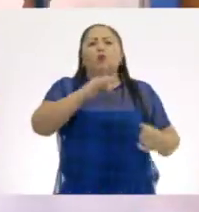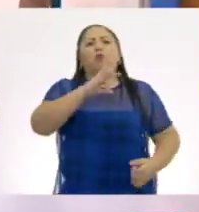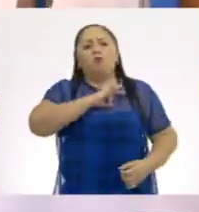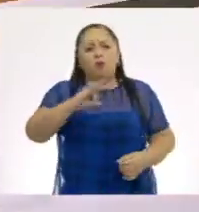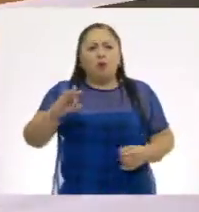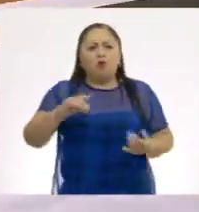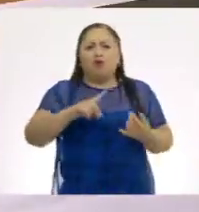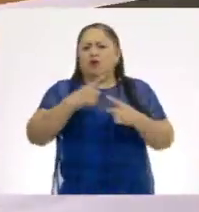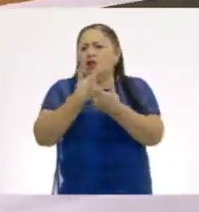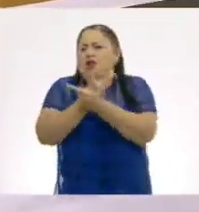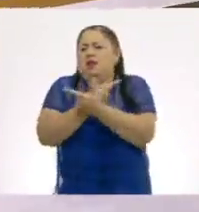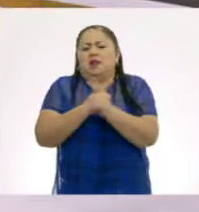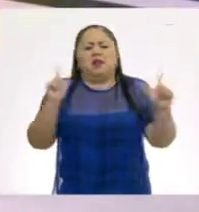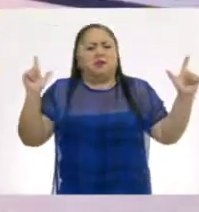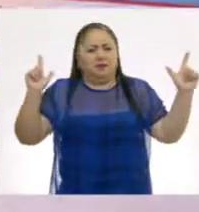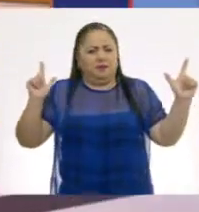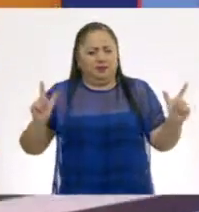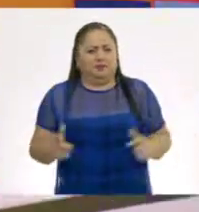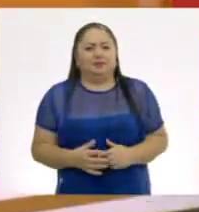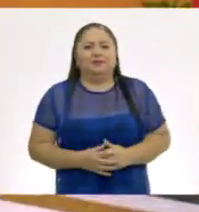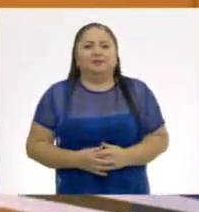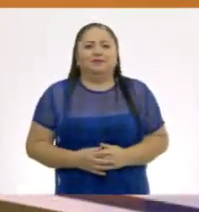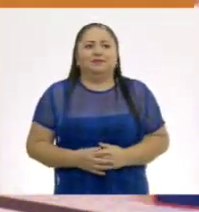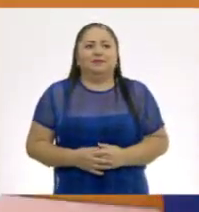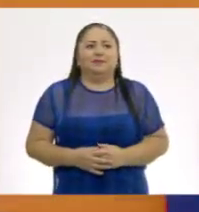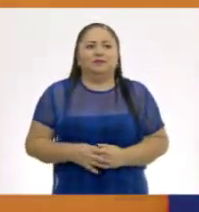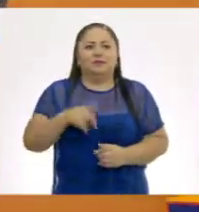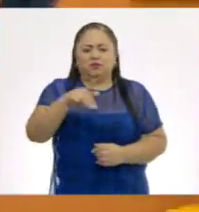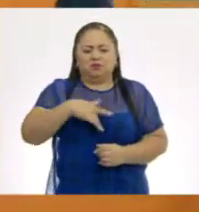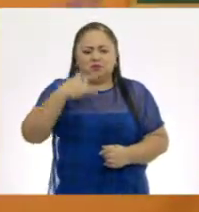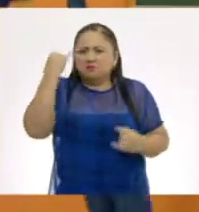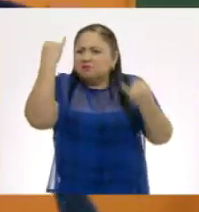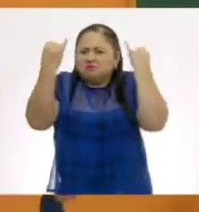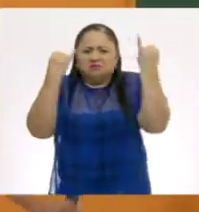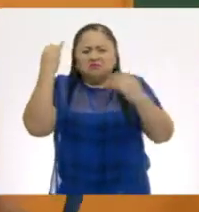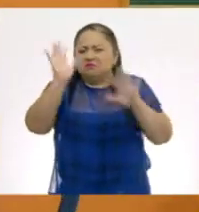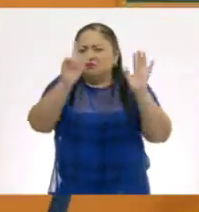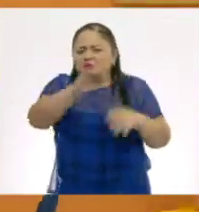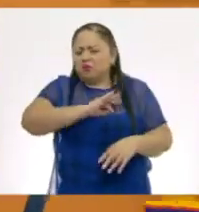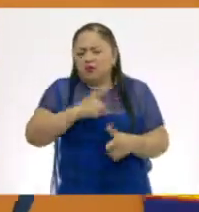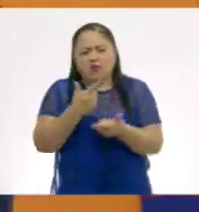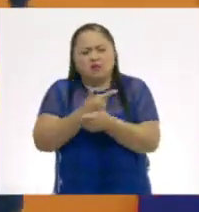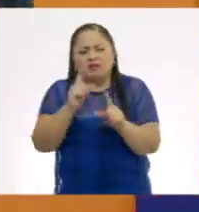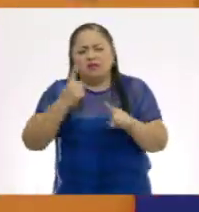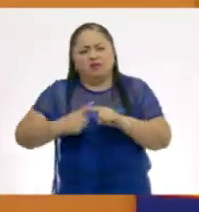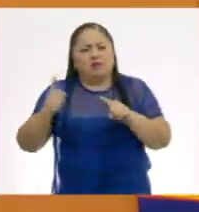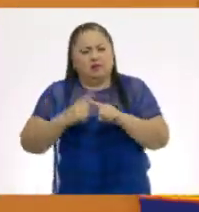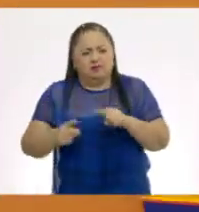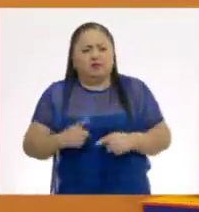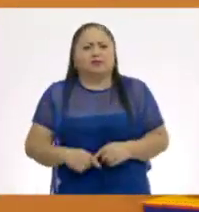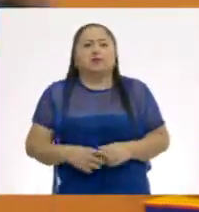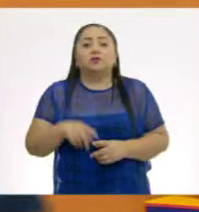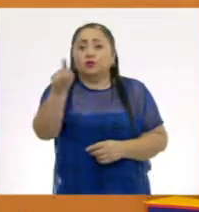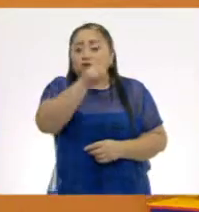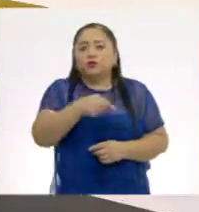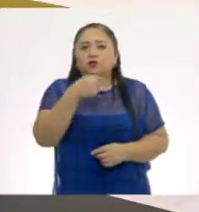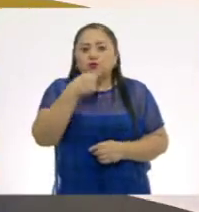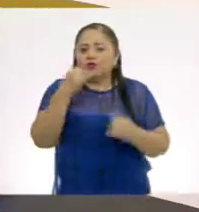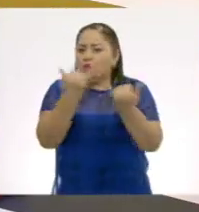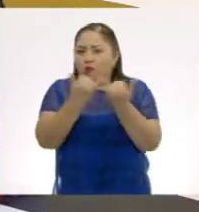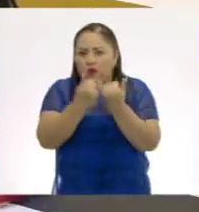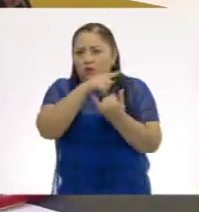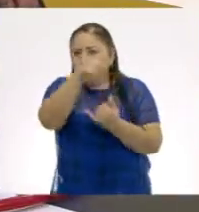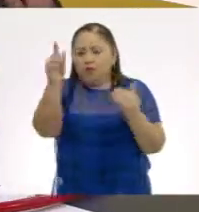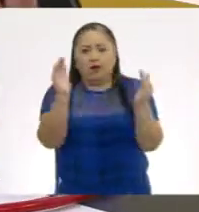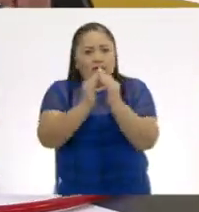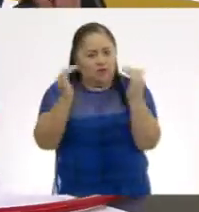Podemos explorar libremente, Britza, todo lo que se nos ocurra. Jalar, niños, ustedes experimentenlo allá en